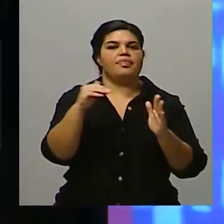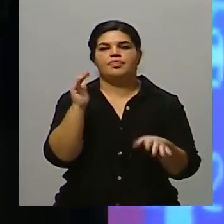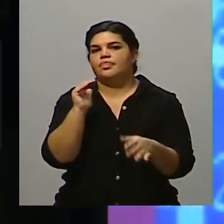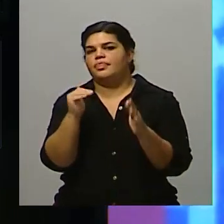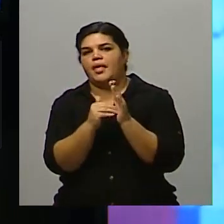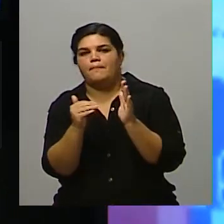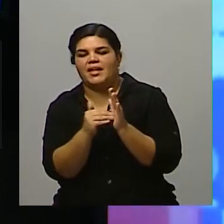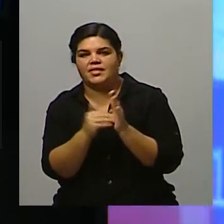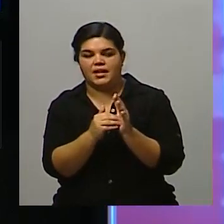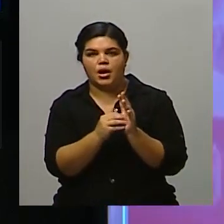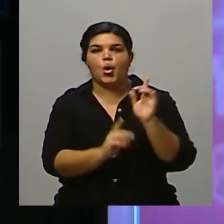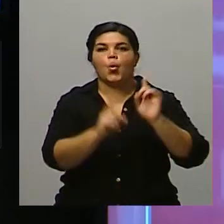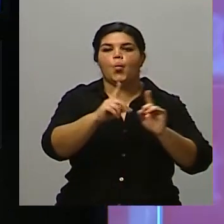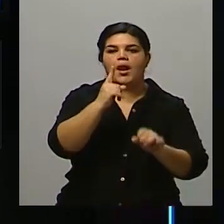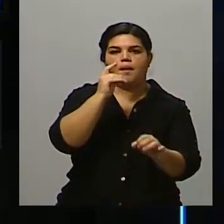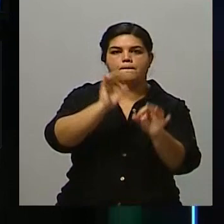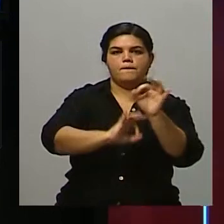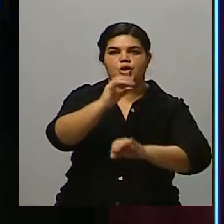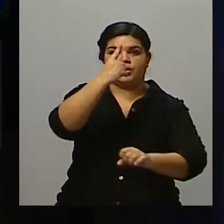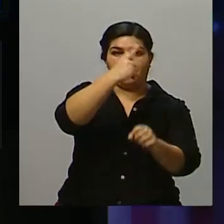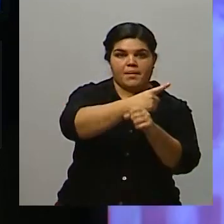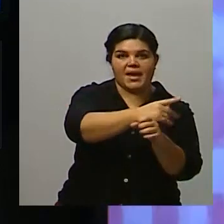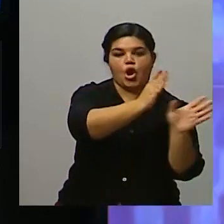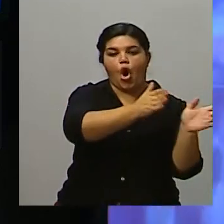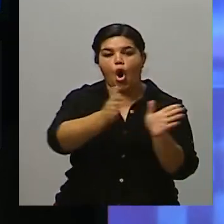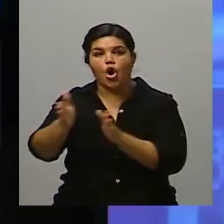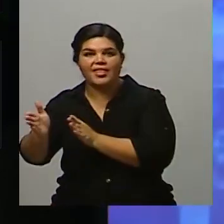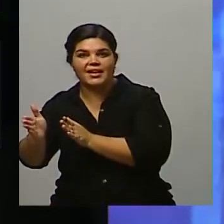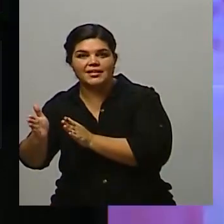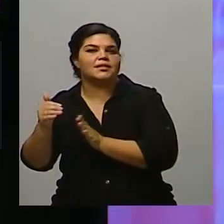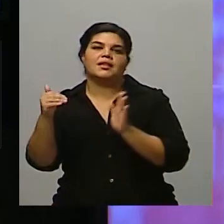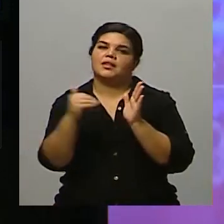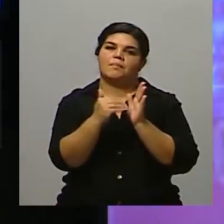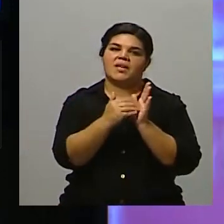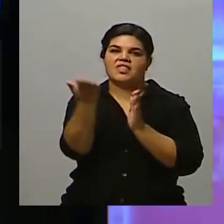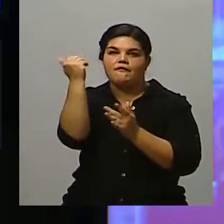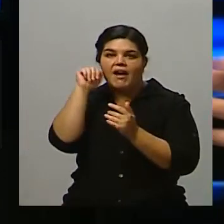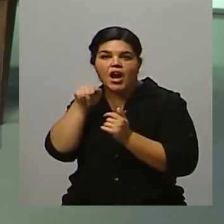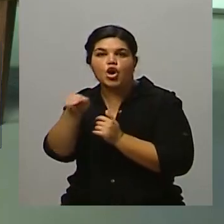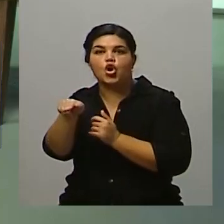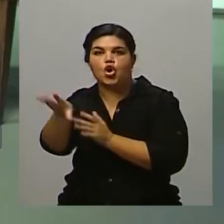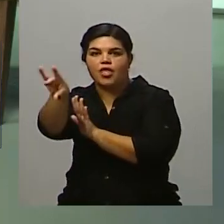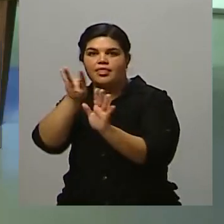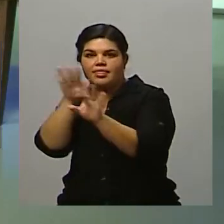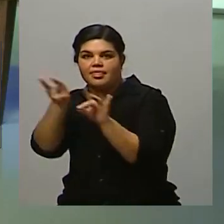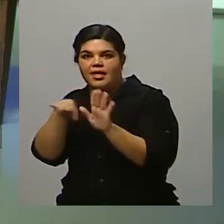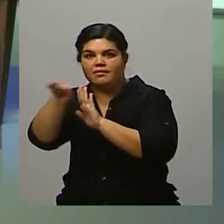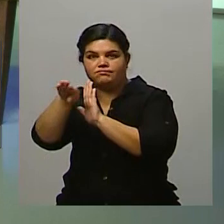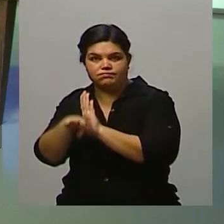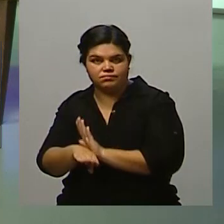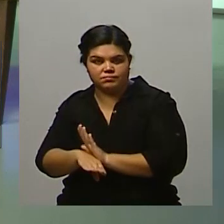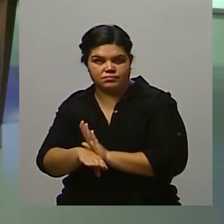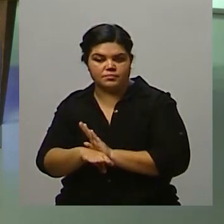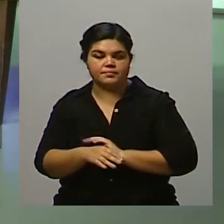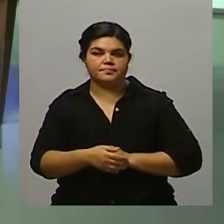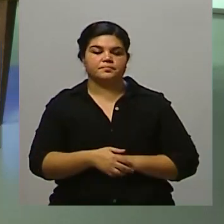una consecuencia de los objetivos que se proponen y de la información que el banco provee respecto a cada proyecto. Sobre esto que decís, puede pasar, por